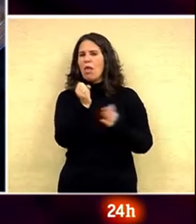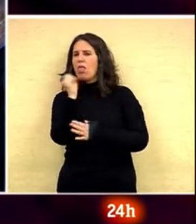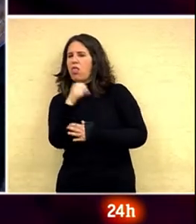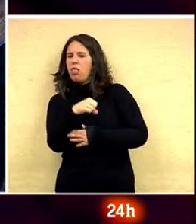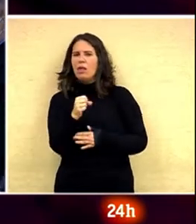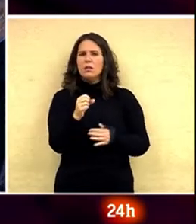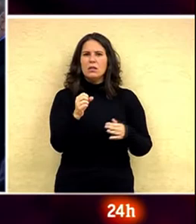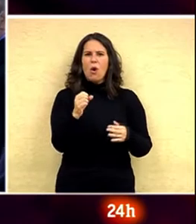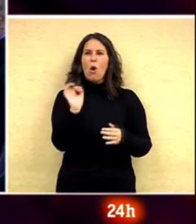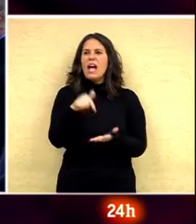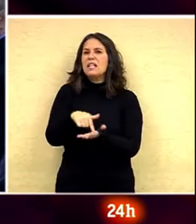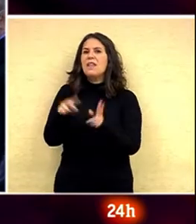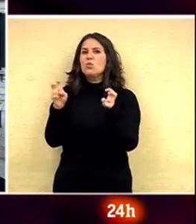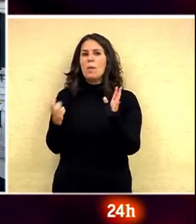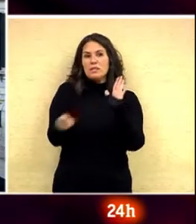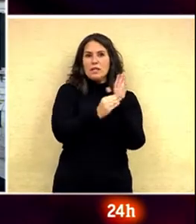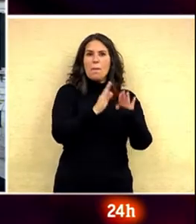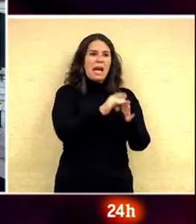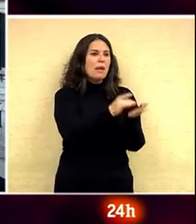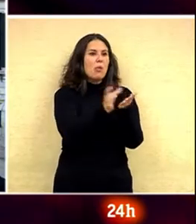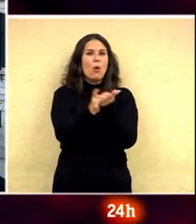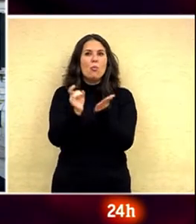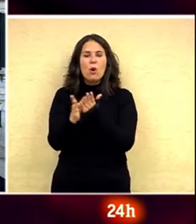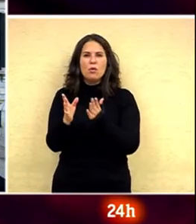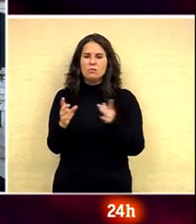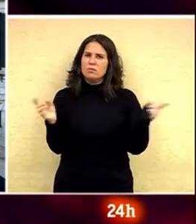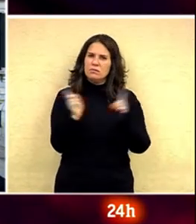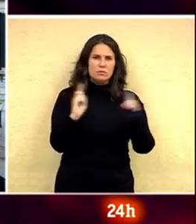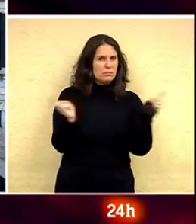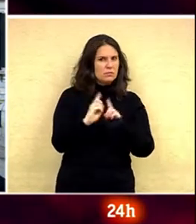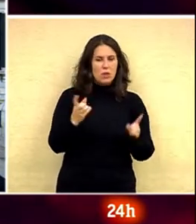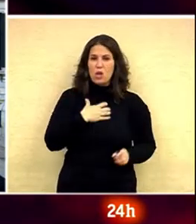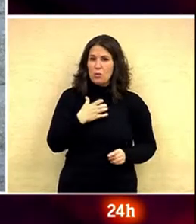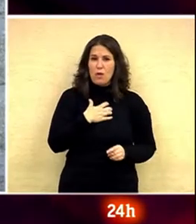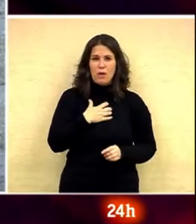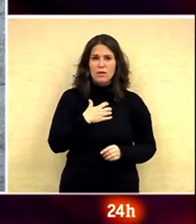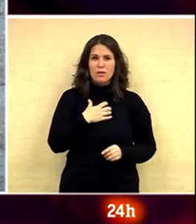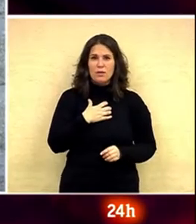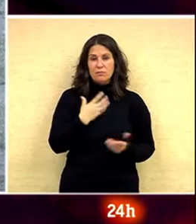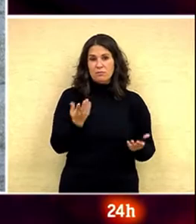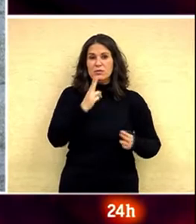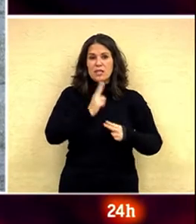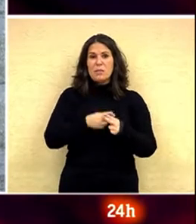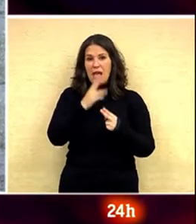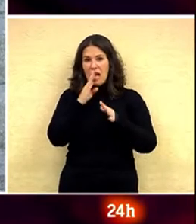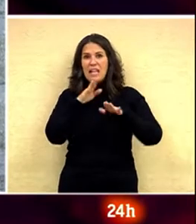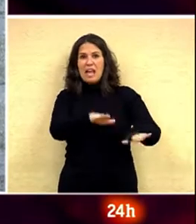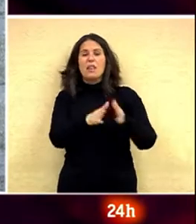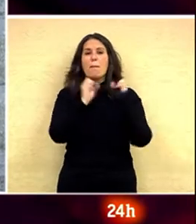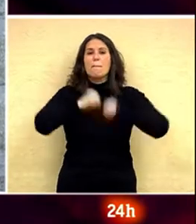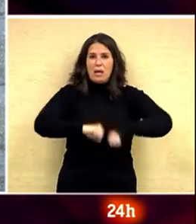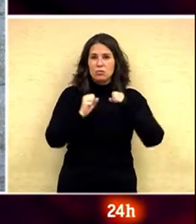incorporar al mismo nuevas exigencias excluyentes o reductoras. En esto consiste la lealtad a un